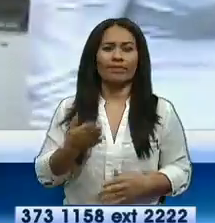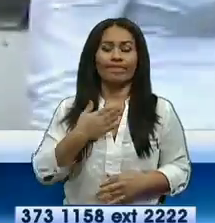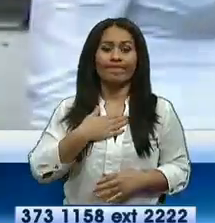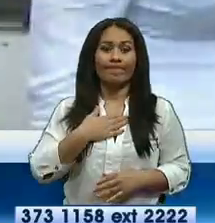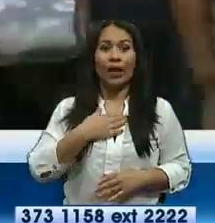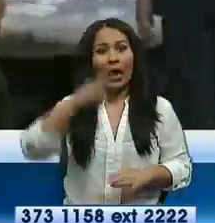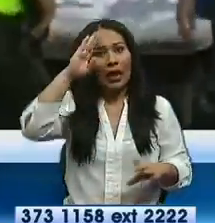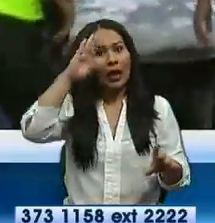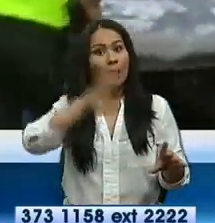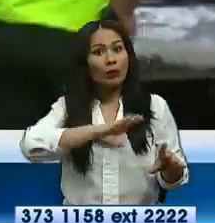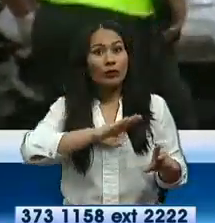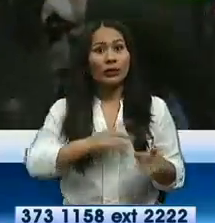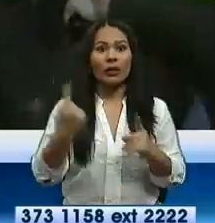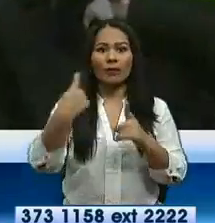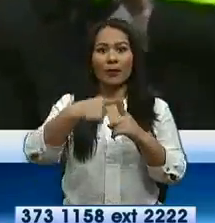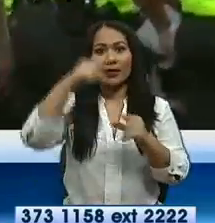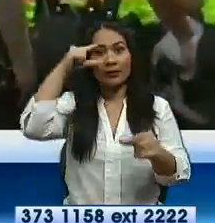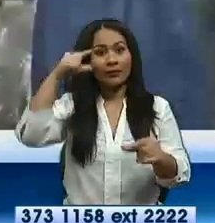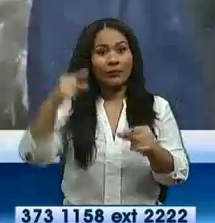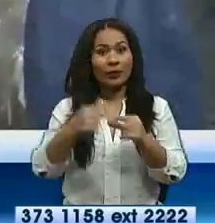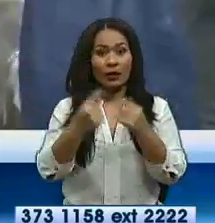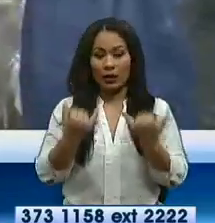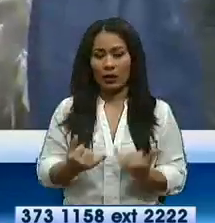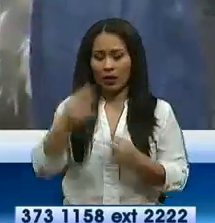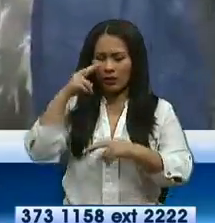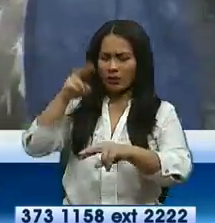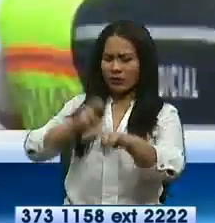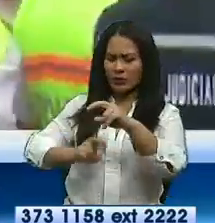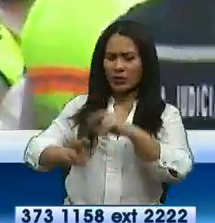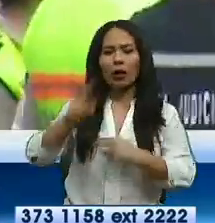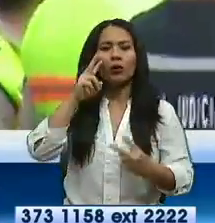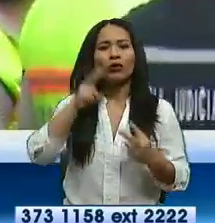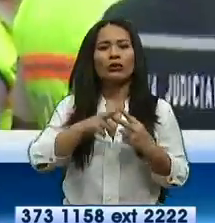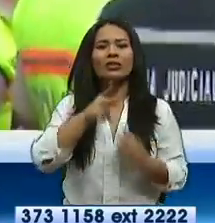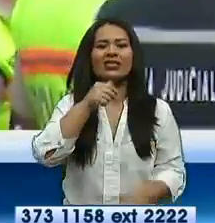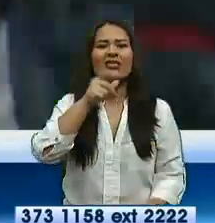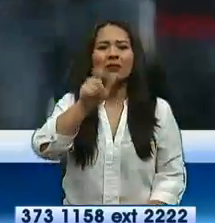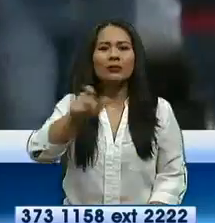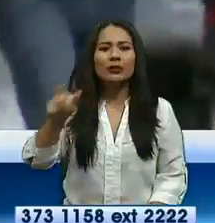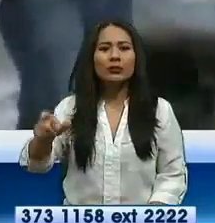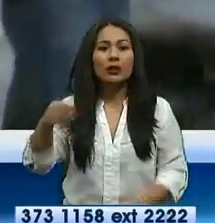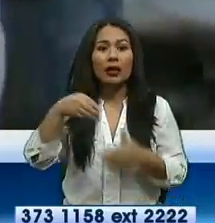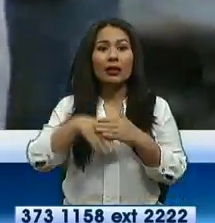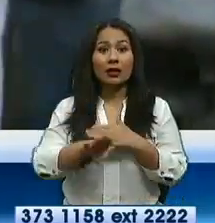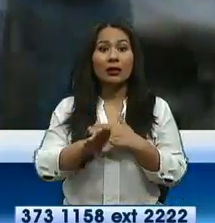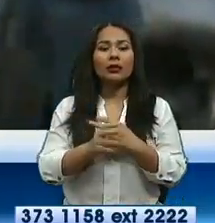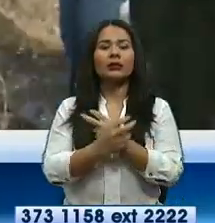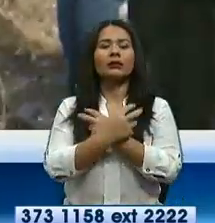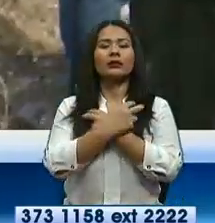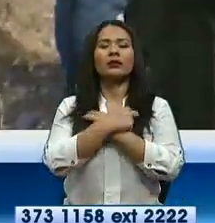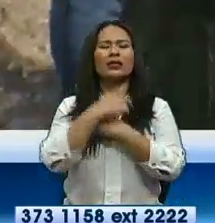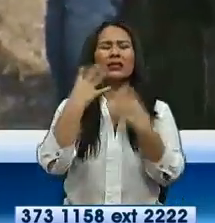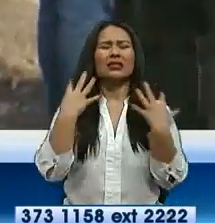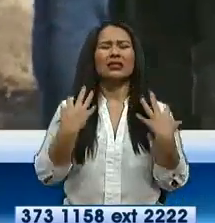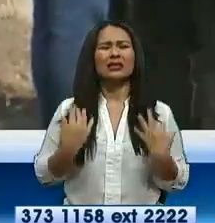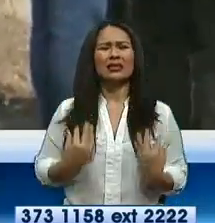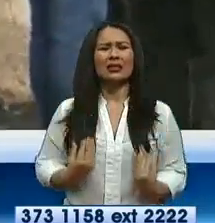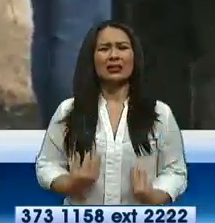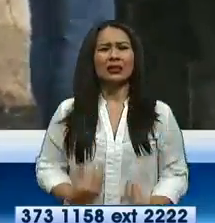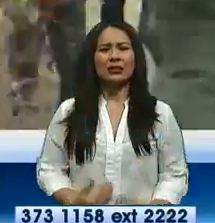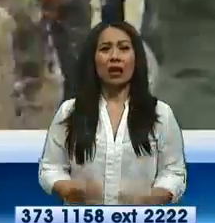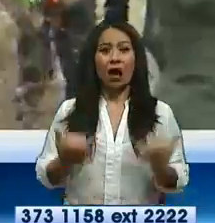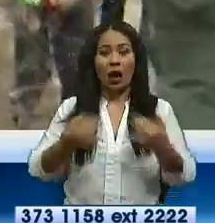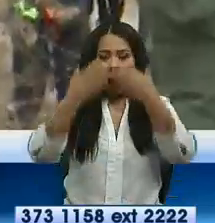que la policía y fiscalía investigan este caso para reconocer a las personas que estaban calcinadas en el interior del vehículo.